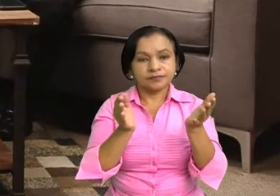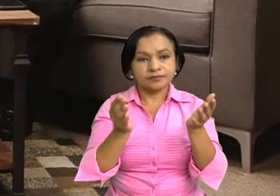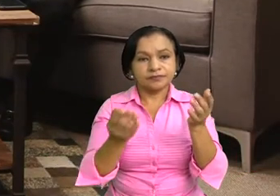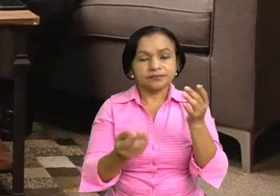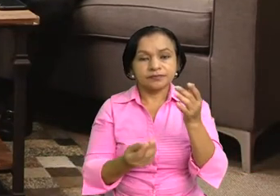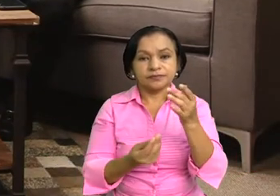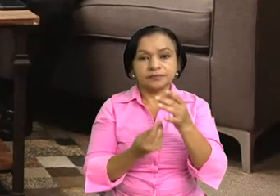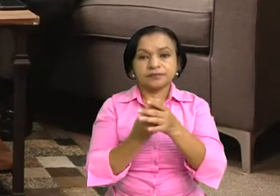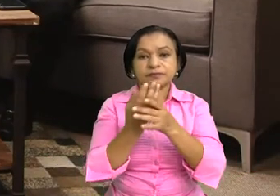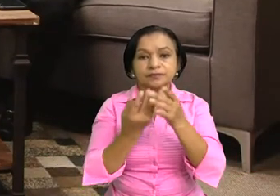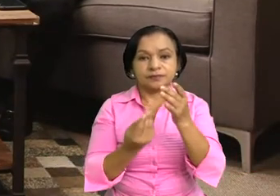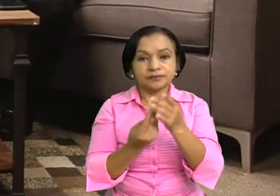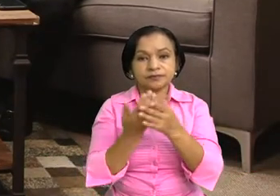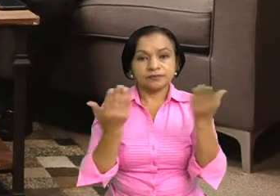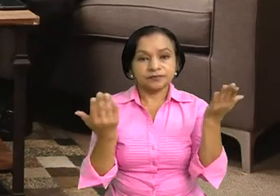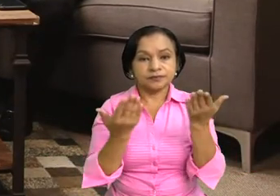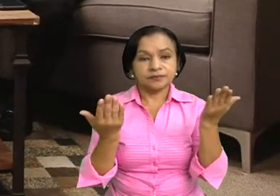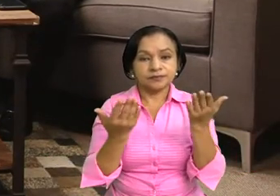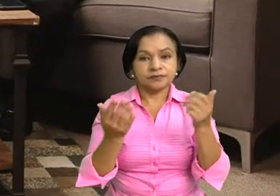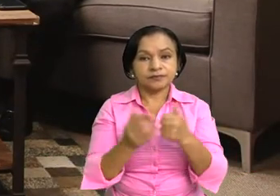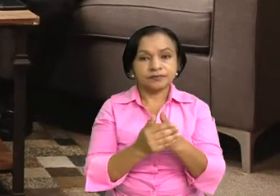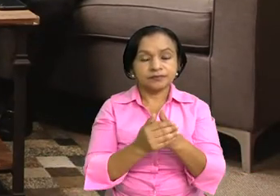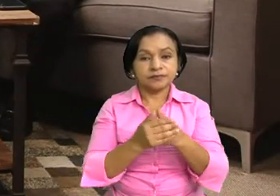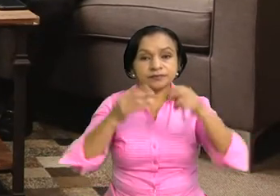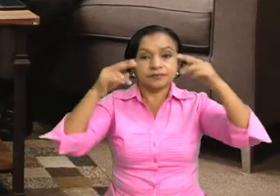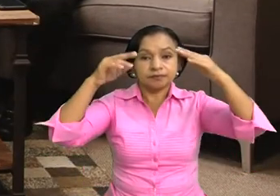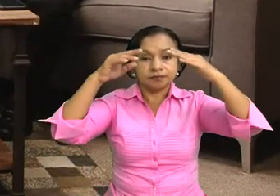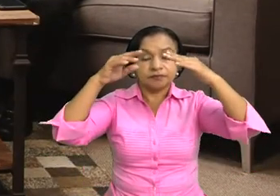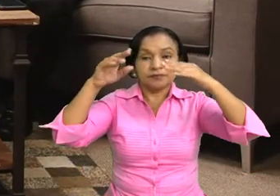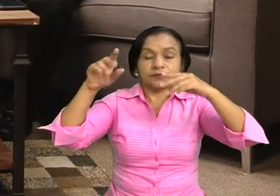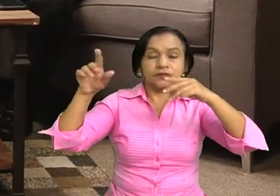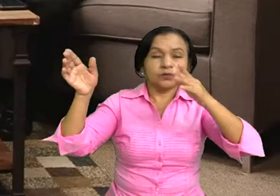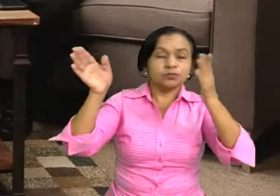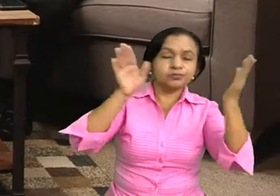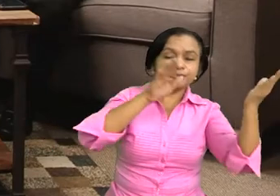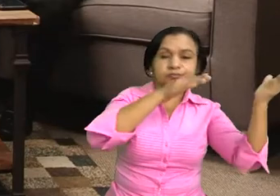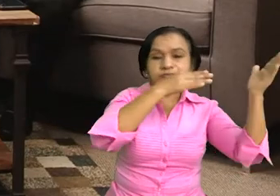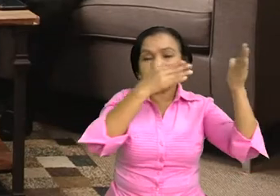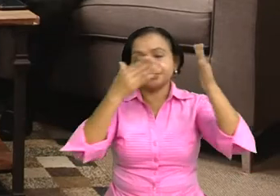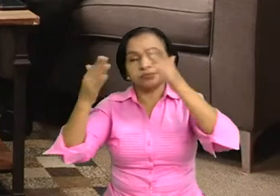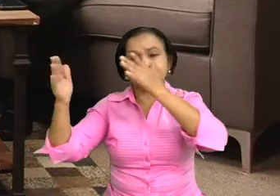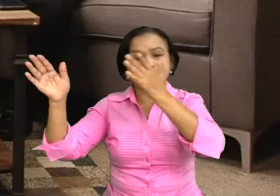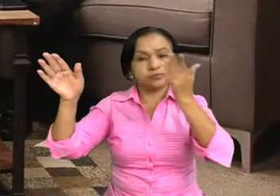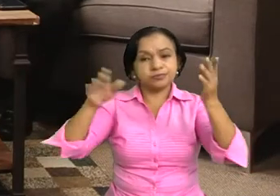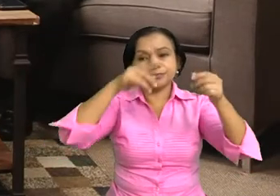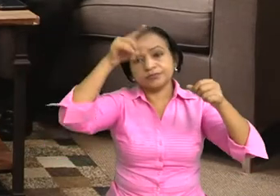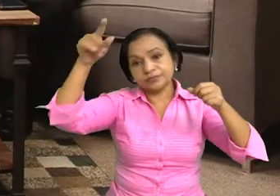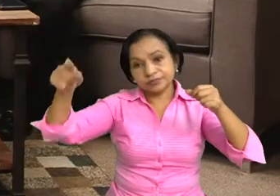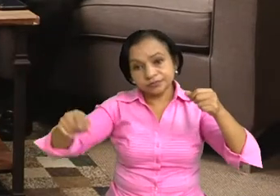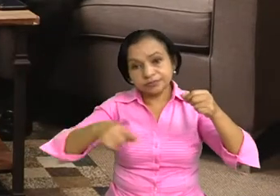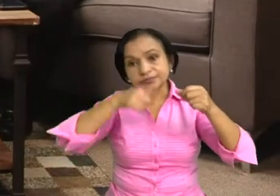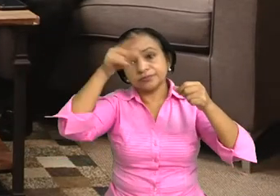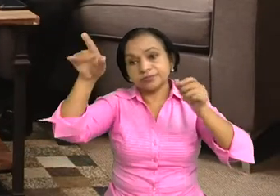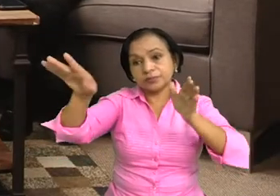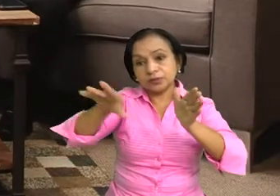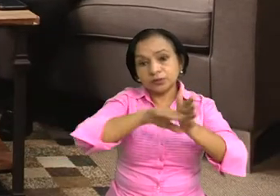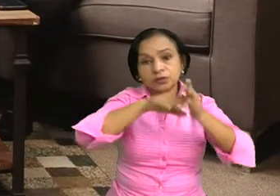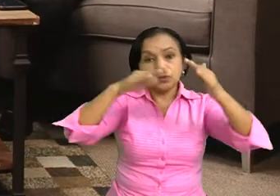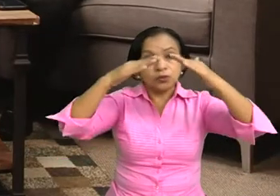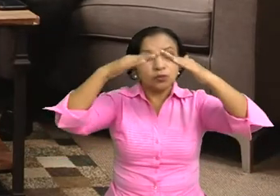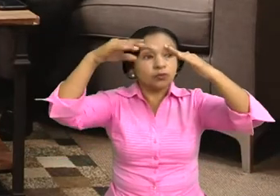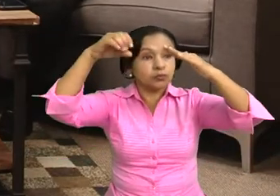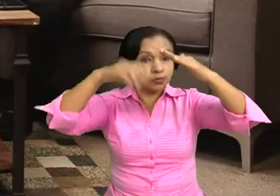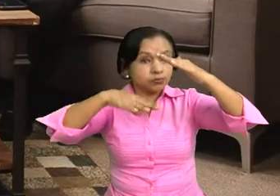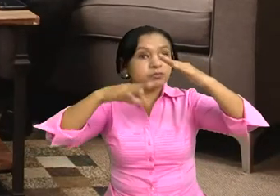producción de energía eólica, hay muchas facilidades para acceder ahora a los campos de